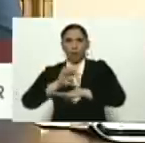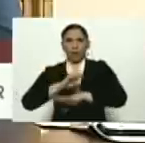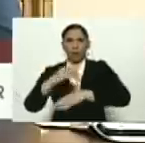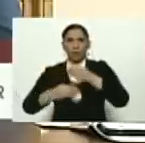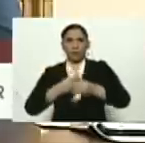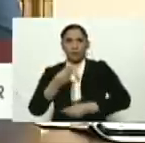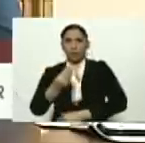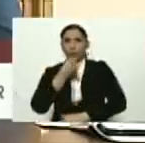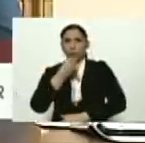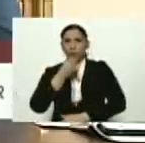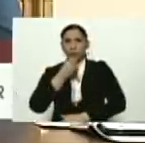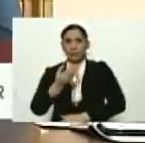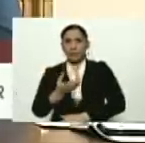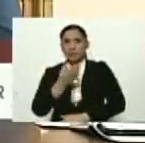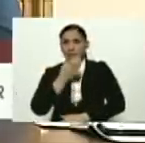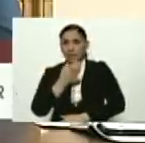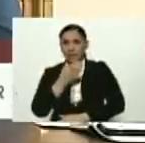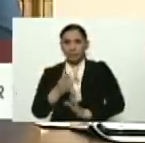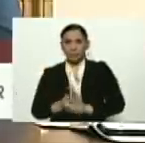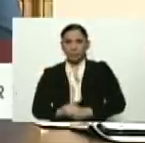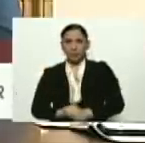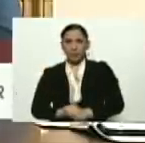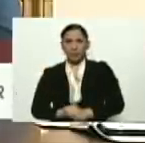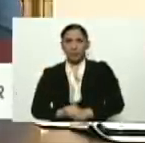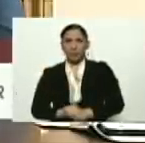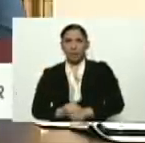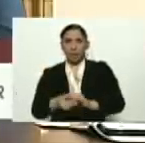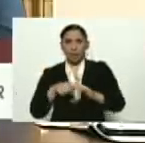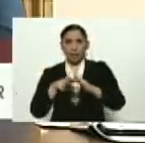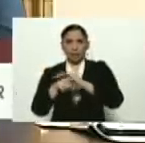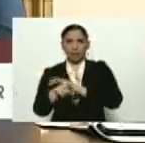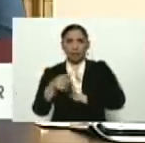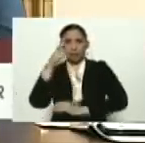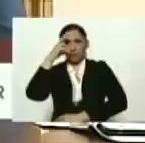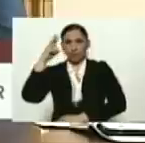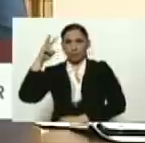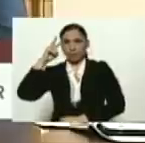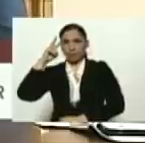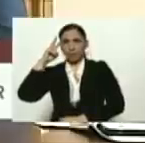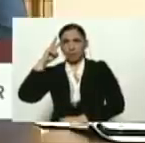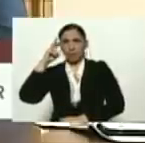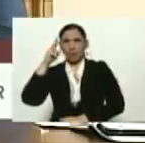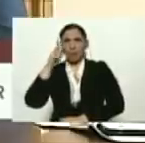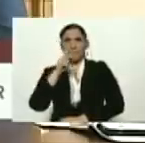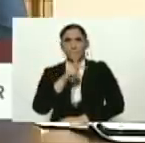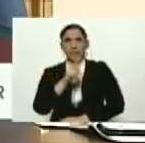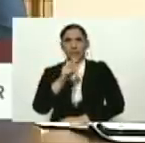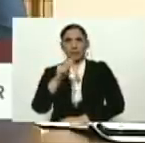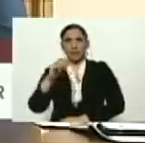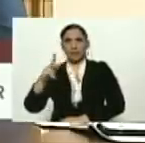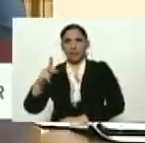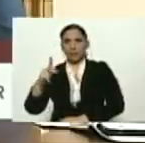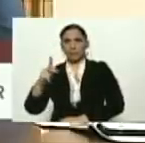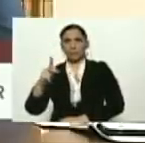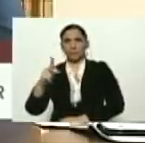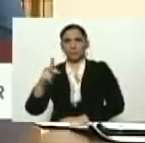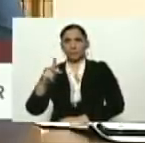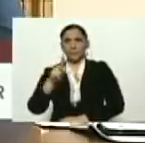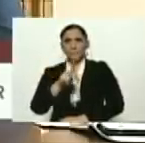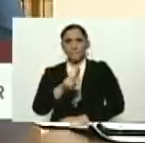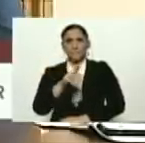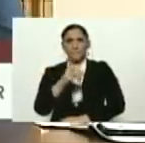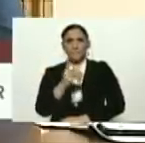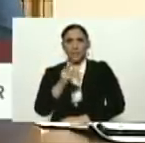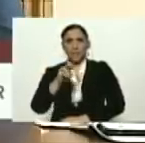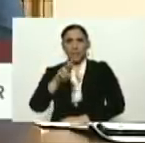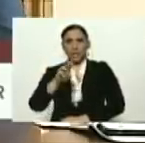cena al entrante canciller de PPK, Pedro Pablo